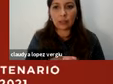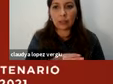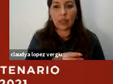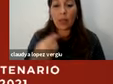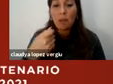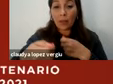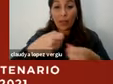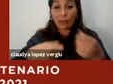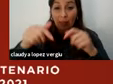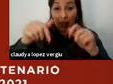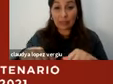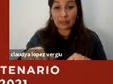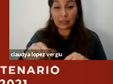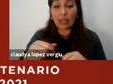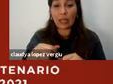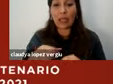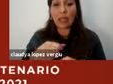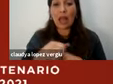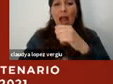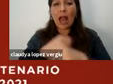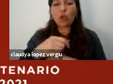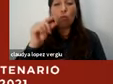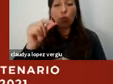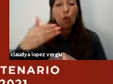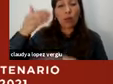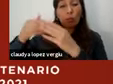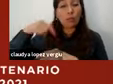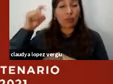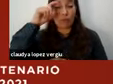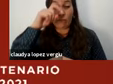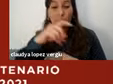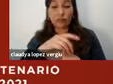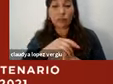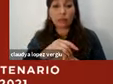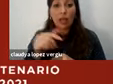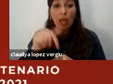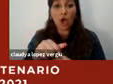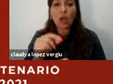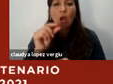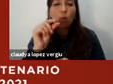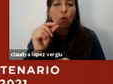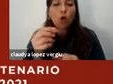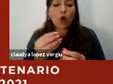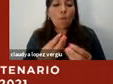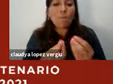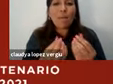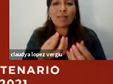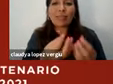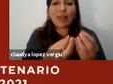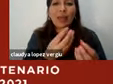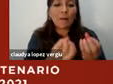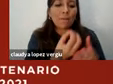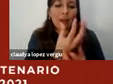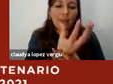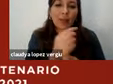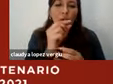venta este año, ya por ese motivo, ya como no tenemos bastante materia prima, Ya, vamos